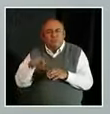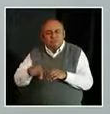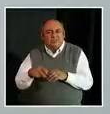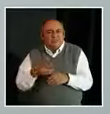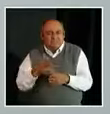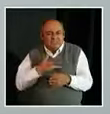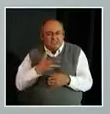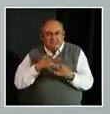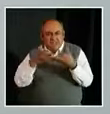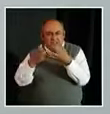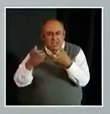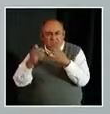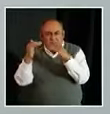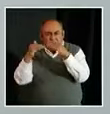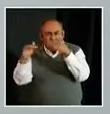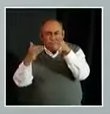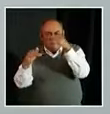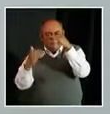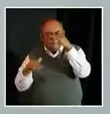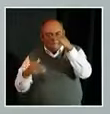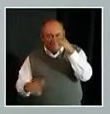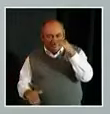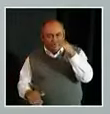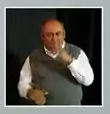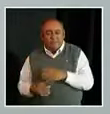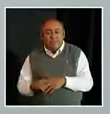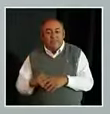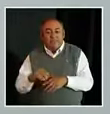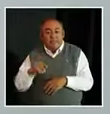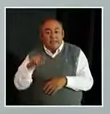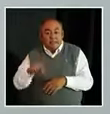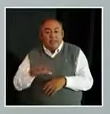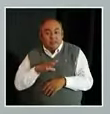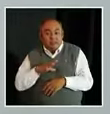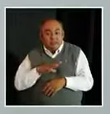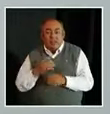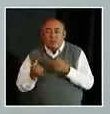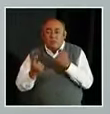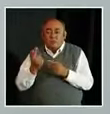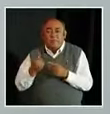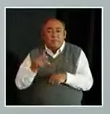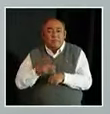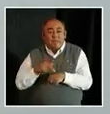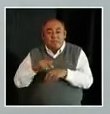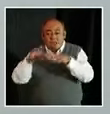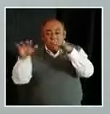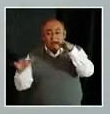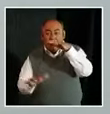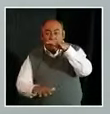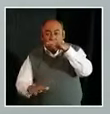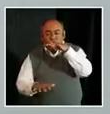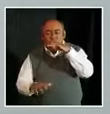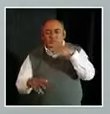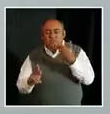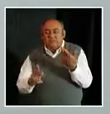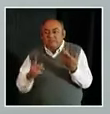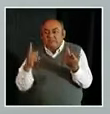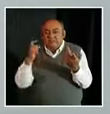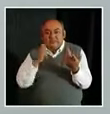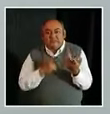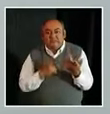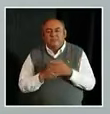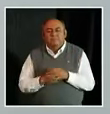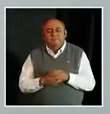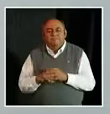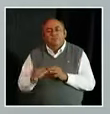Es un tipo de roca, pero hay otras rocas que también son productoras. Y el segundo tipo